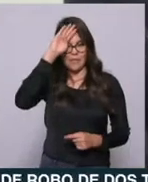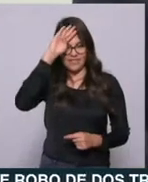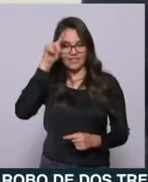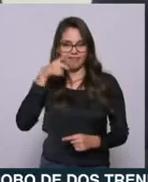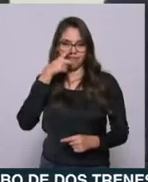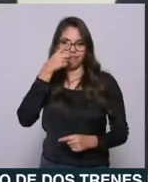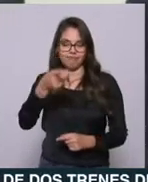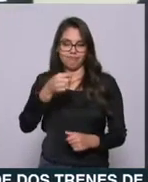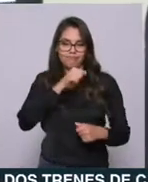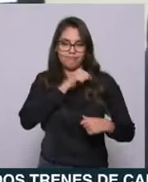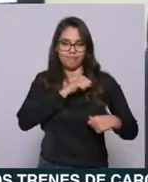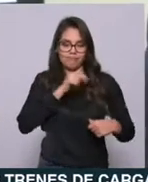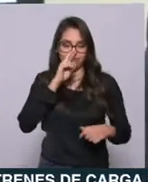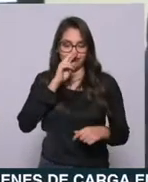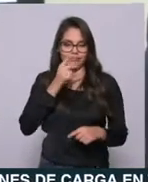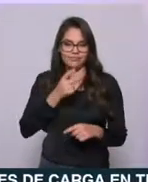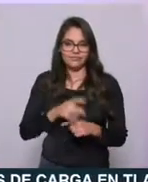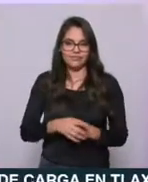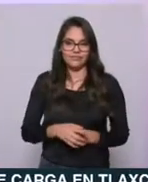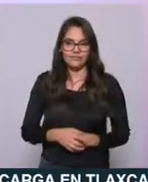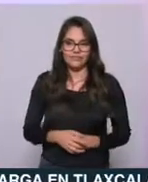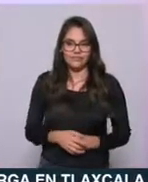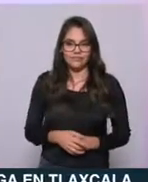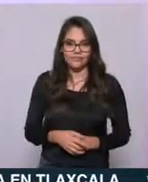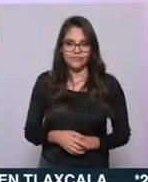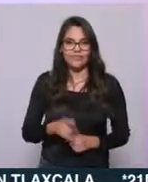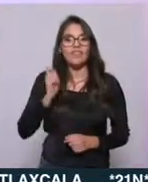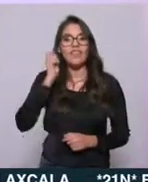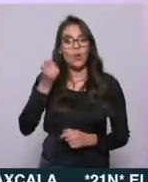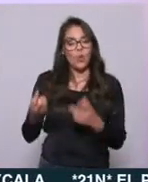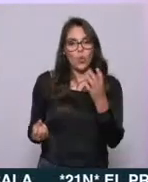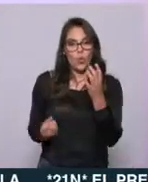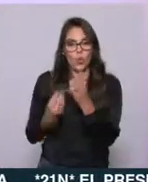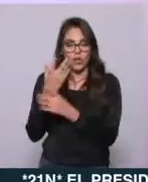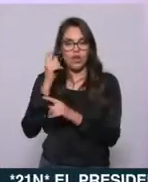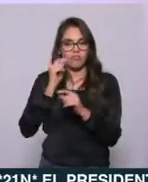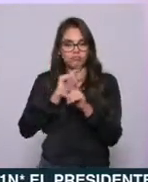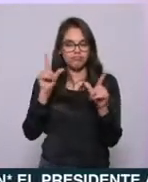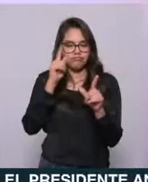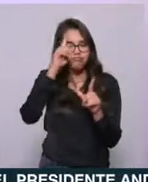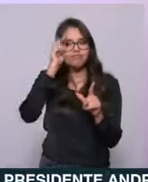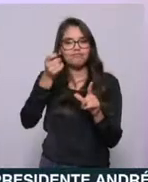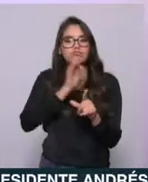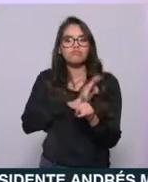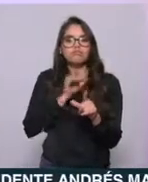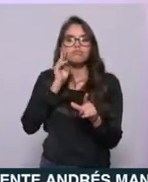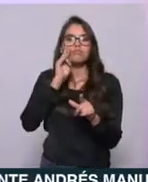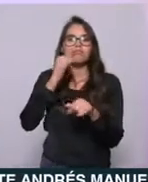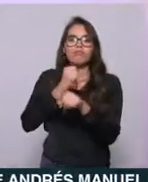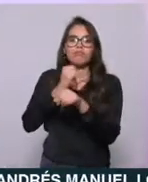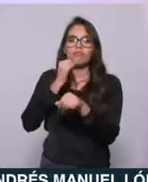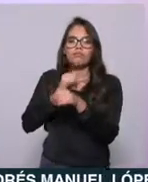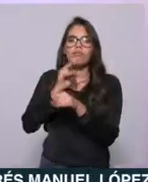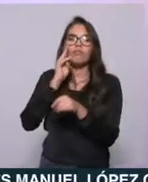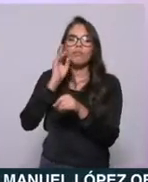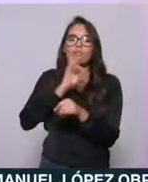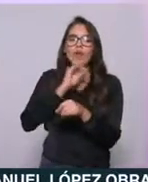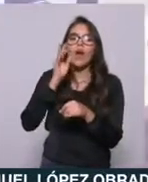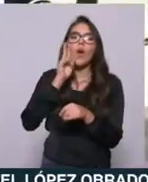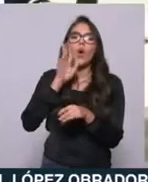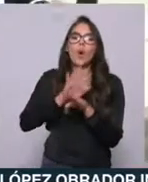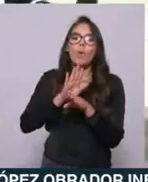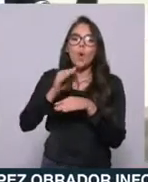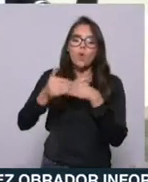la presentación del C5 Anticorrupción, plataforma que permitirá tener información sobre el avance de los sistemas anticorrupción en el